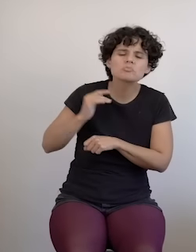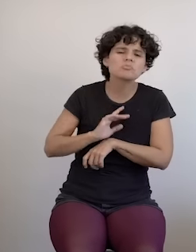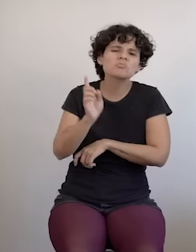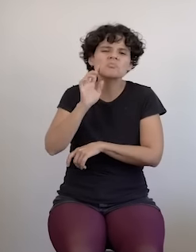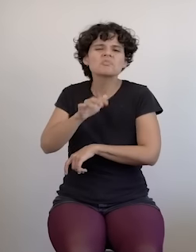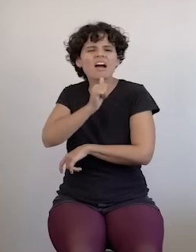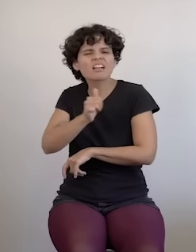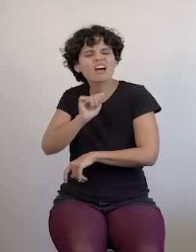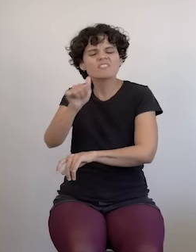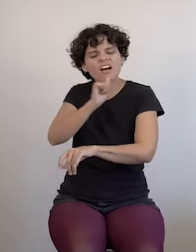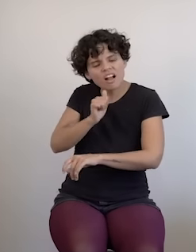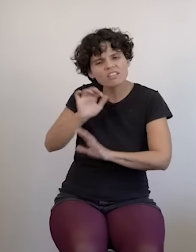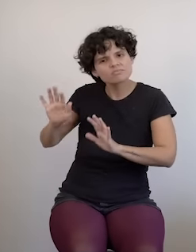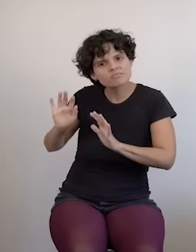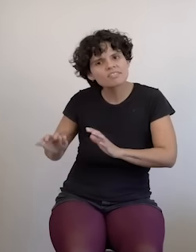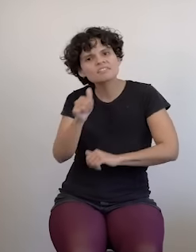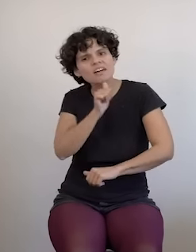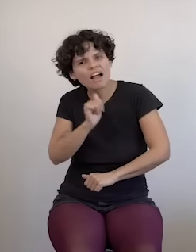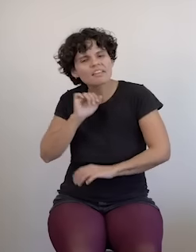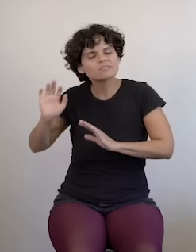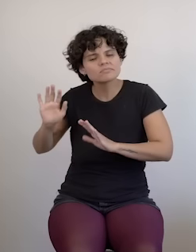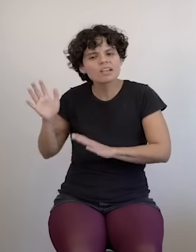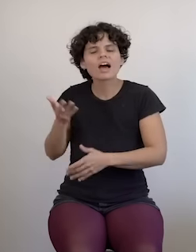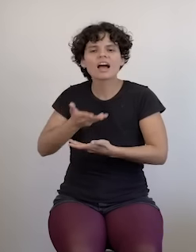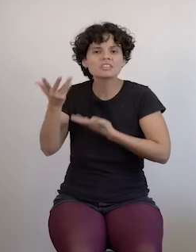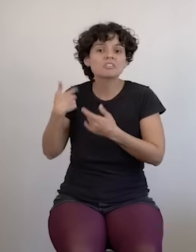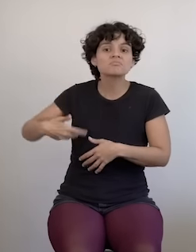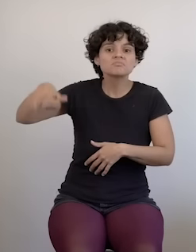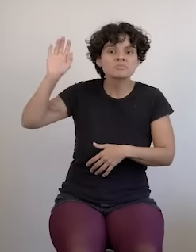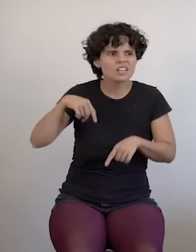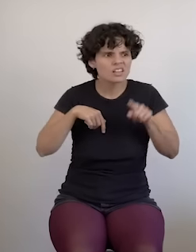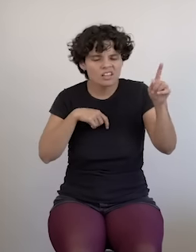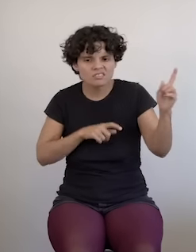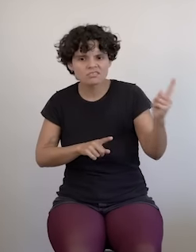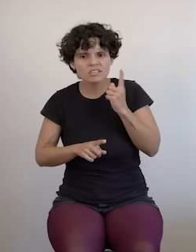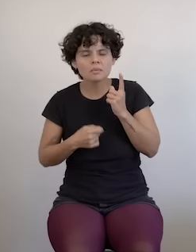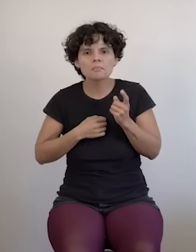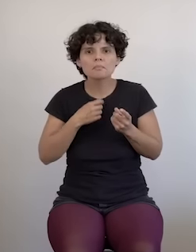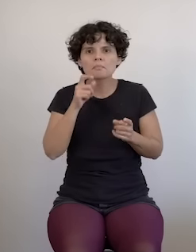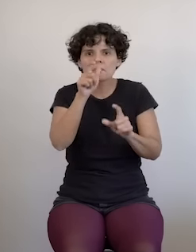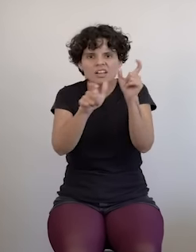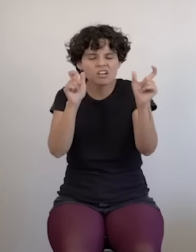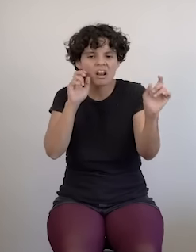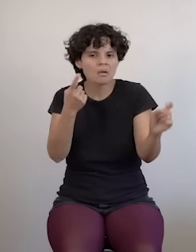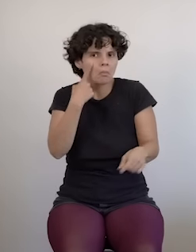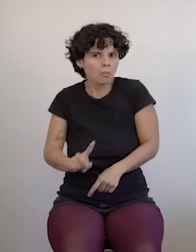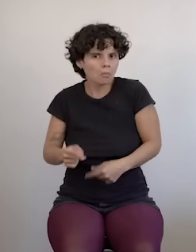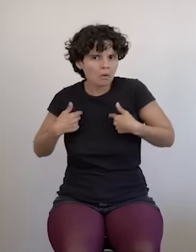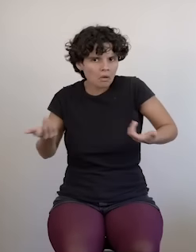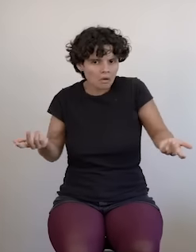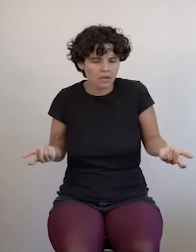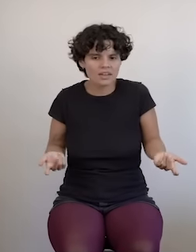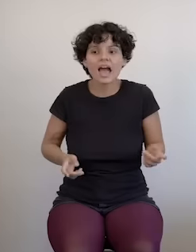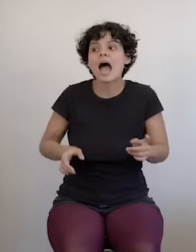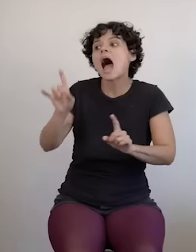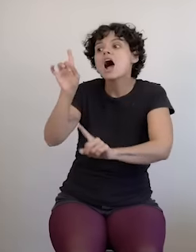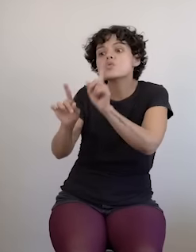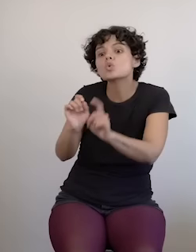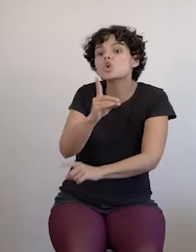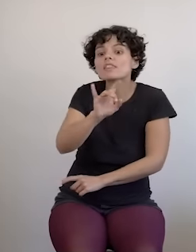A esa misma. Temazo. Botado por todos lados, los DJs no creían. Y ahí llegó Arauda Nazi. ¿Algunos DJs?